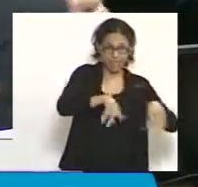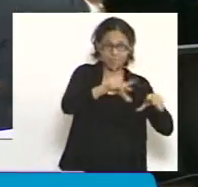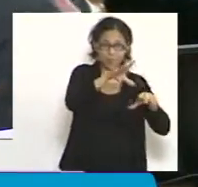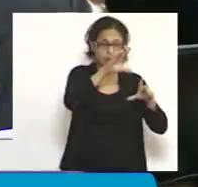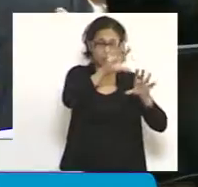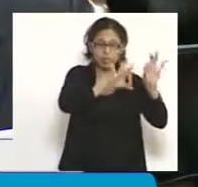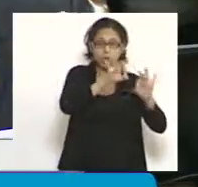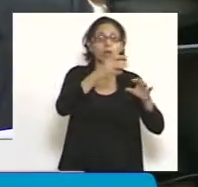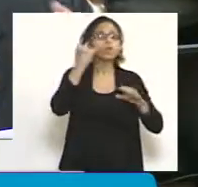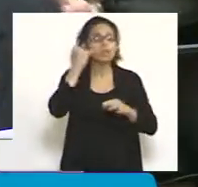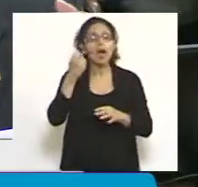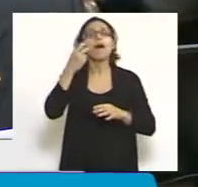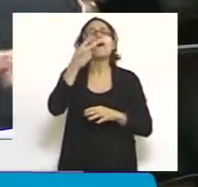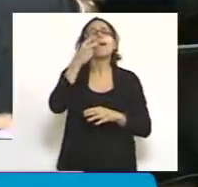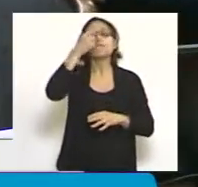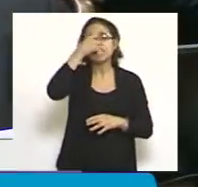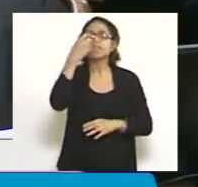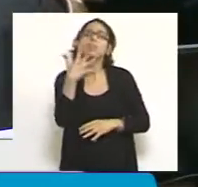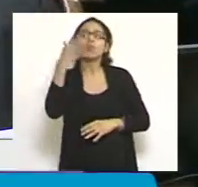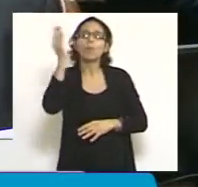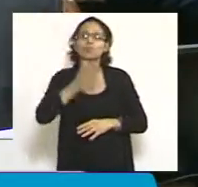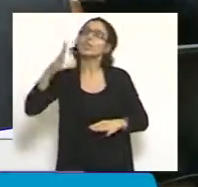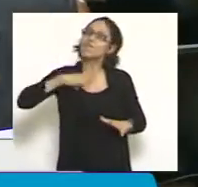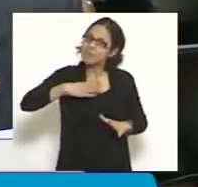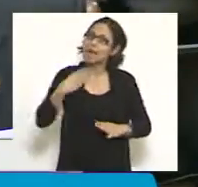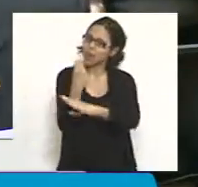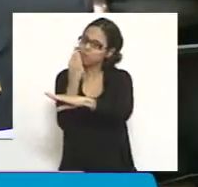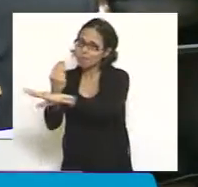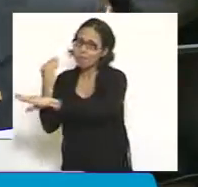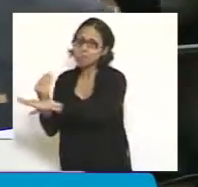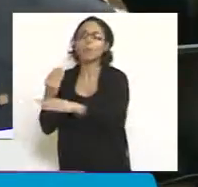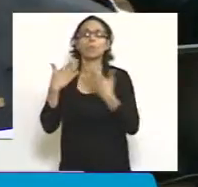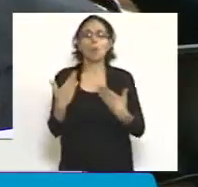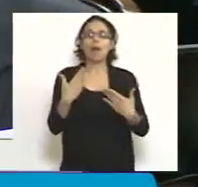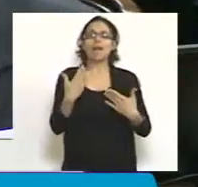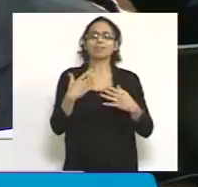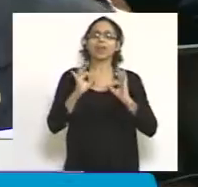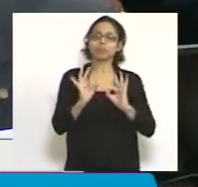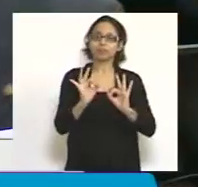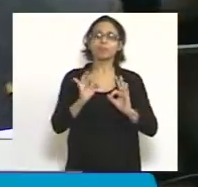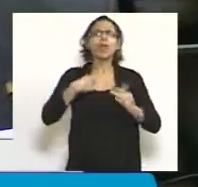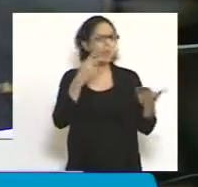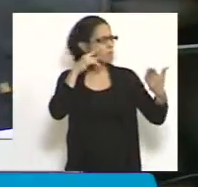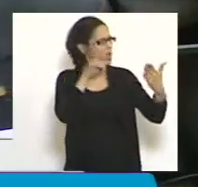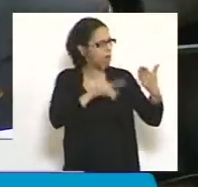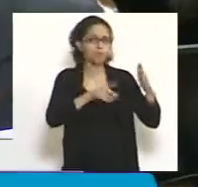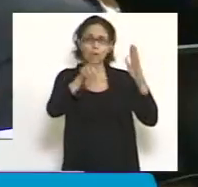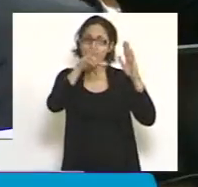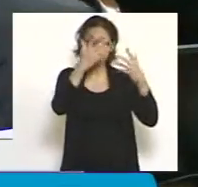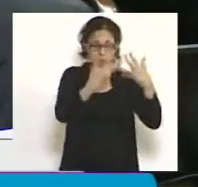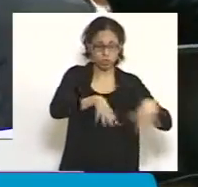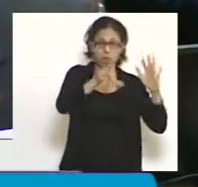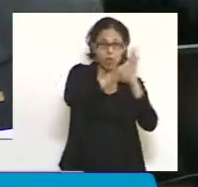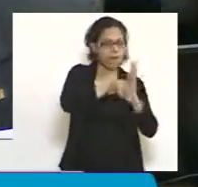el 25% de los jueces restantes. Pero analizando artículo por artículo este